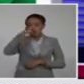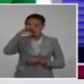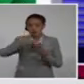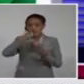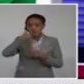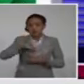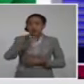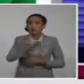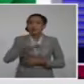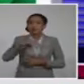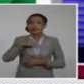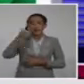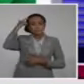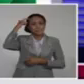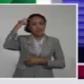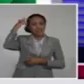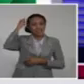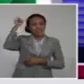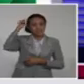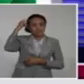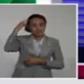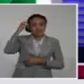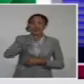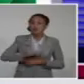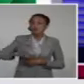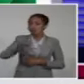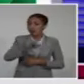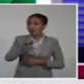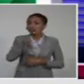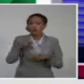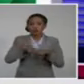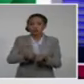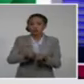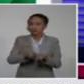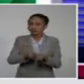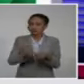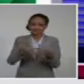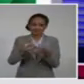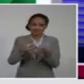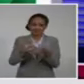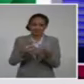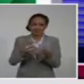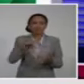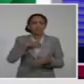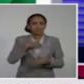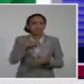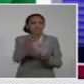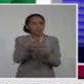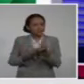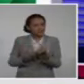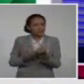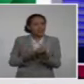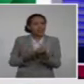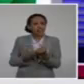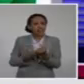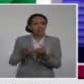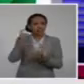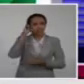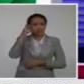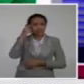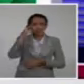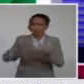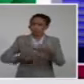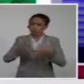infantil que realmente la hacía muy vulnerable, una discapacidad mental severa. Esta paciente